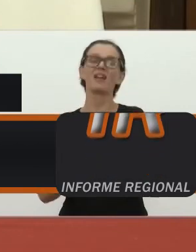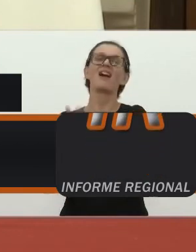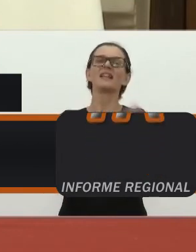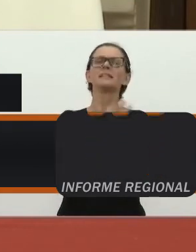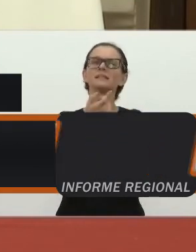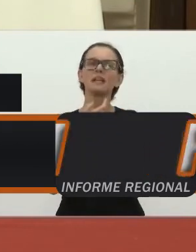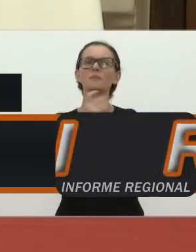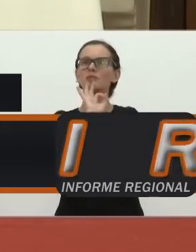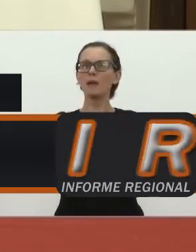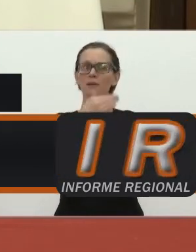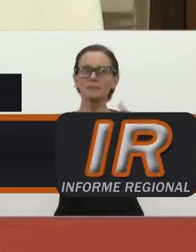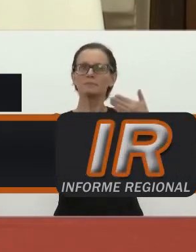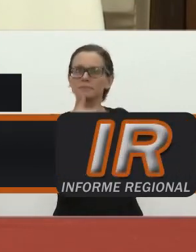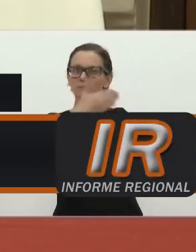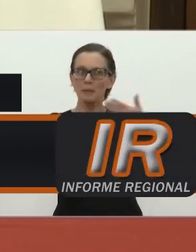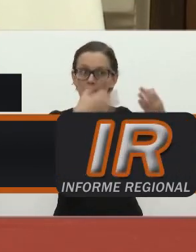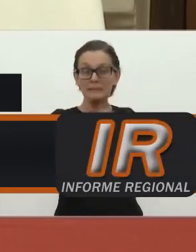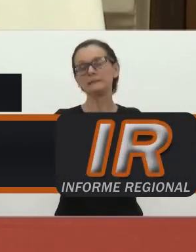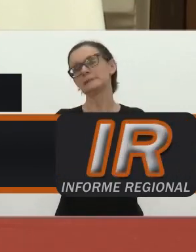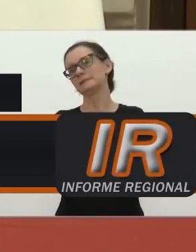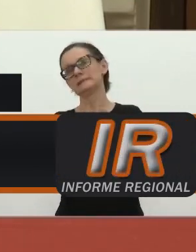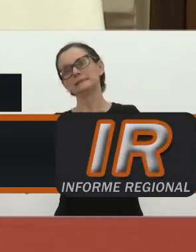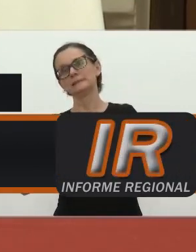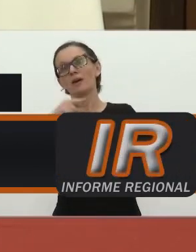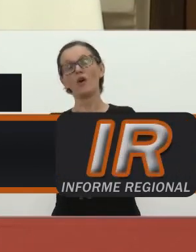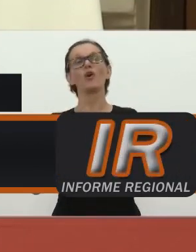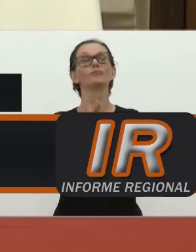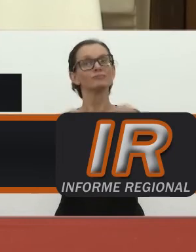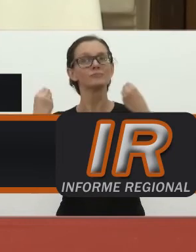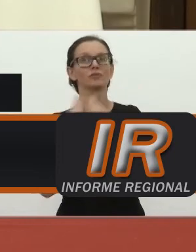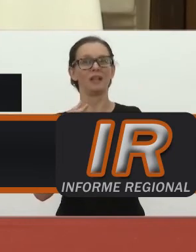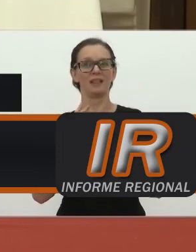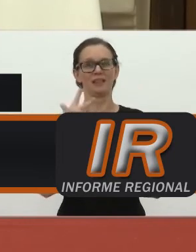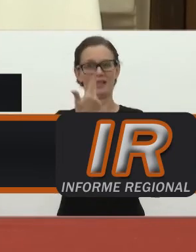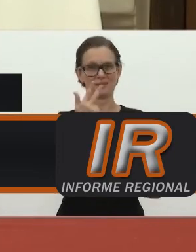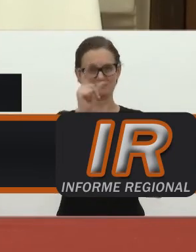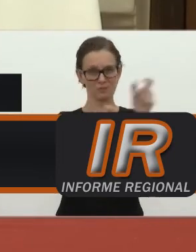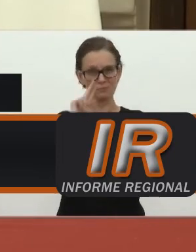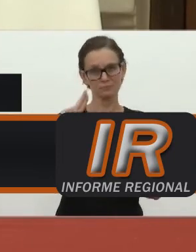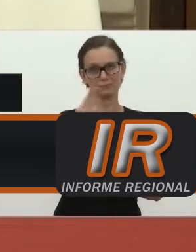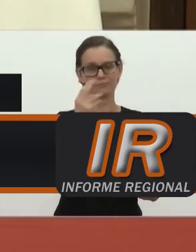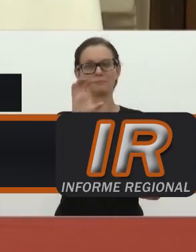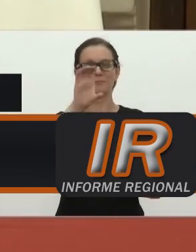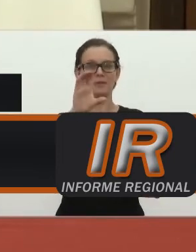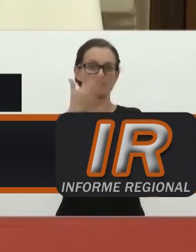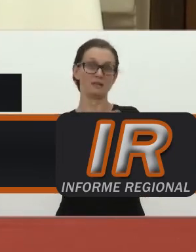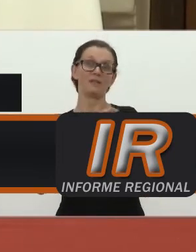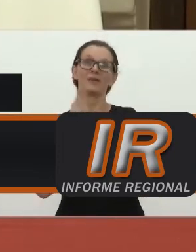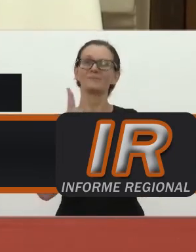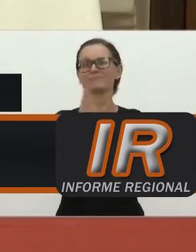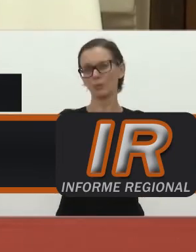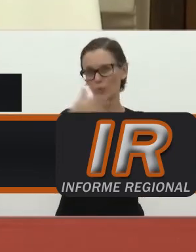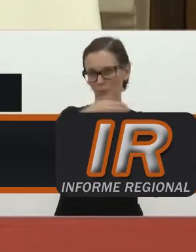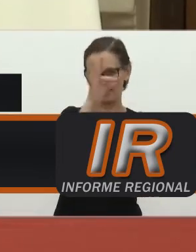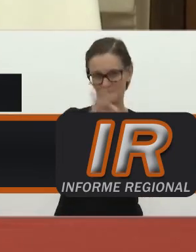pasos necesarios. Y bueno, lamentablemente con esta sumamos 3 pérdidas por dengue en la provincia de Santa Fe. Bueno,